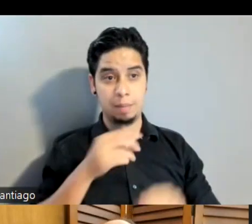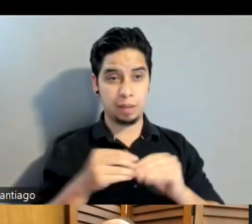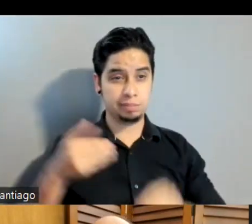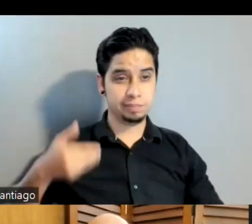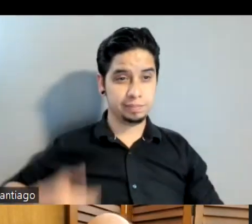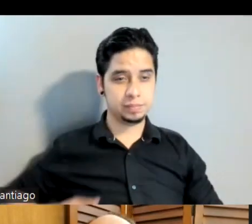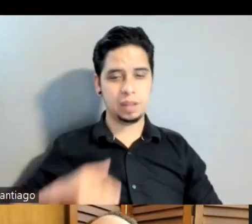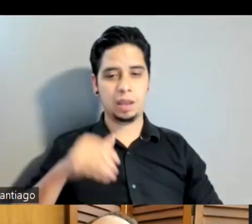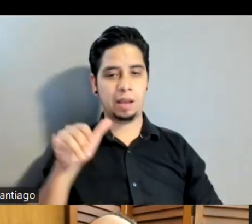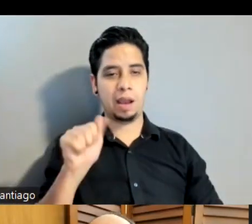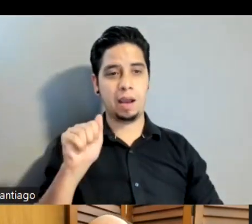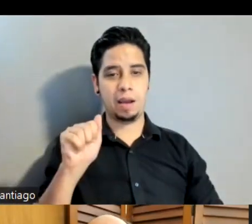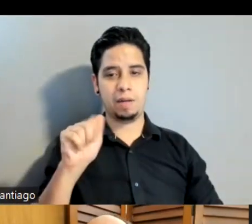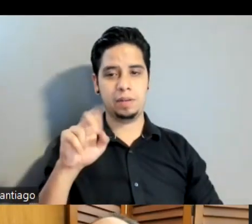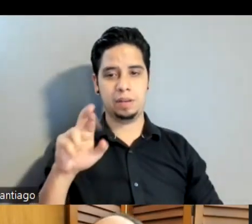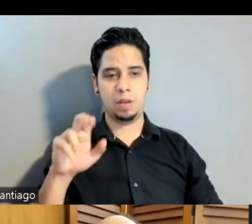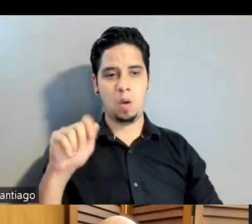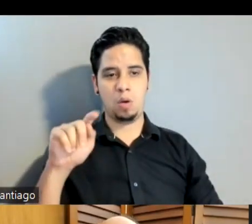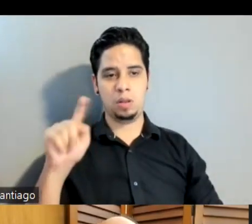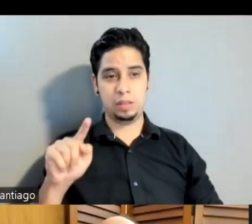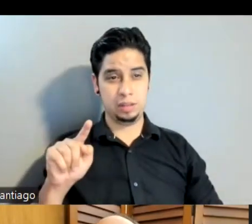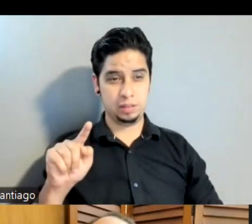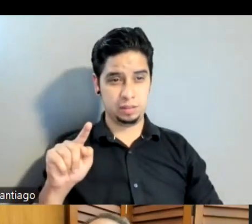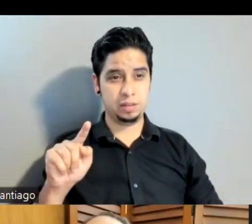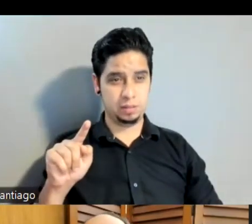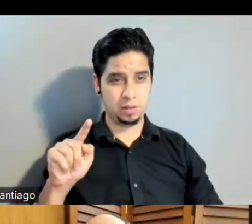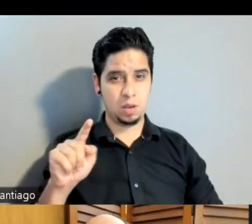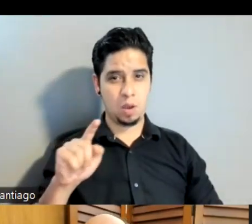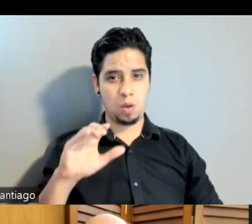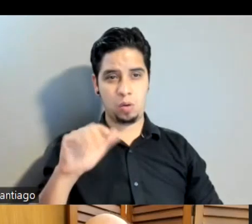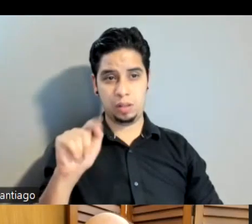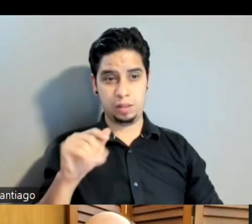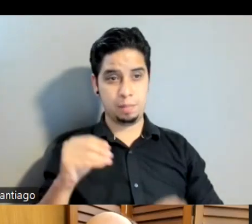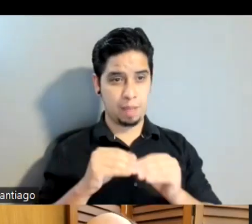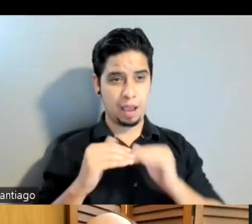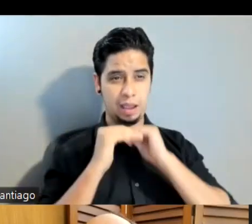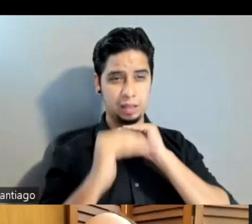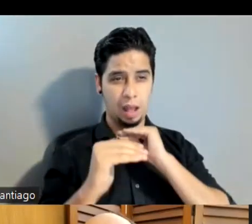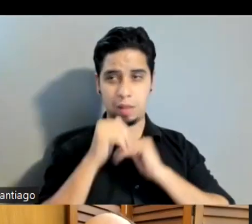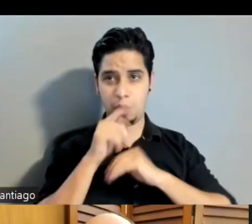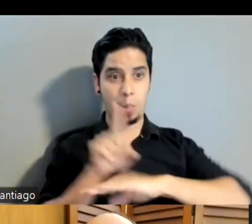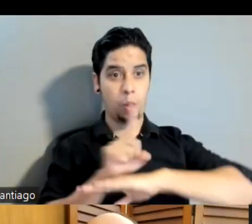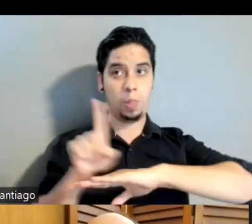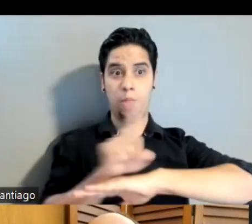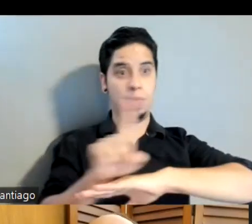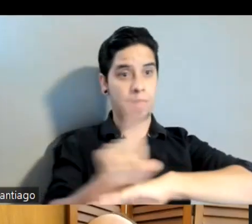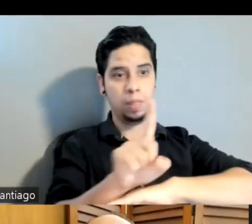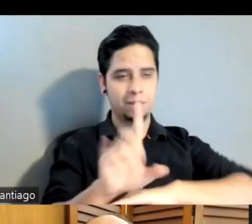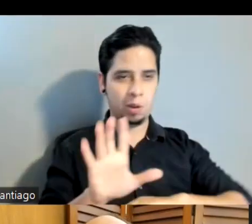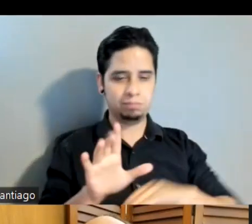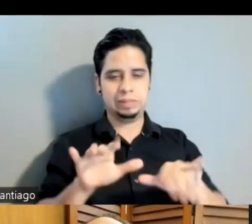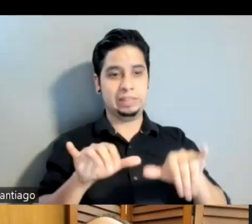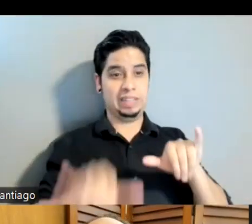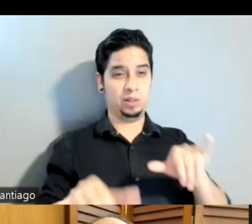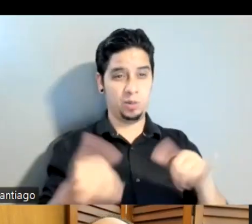Ortiz Cortés, ya más estable, no hay movimiento, quietecito. Espero que disfruten muchísimo este